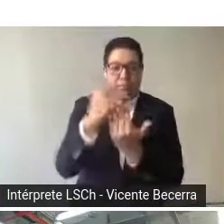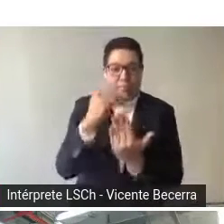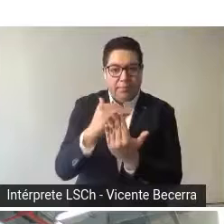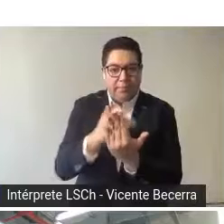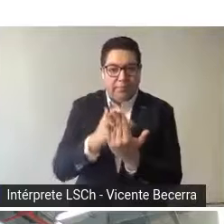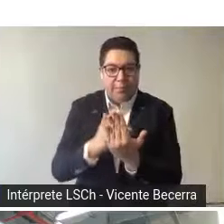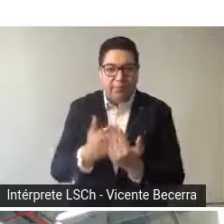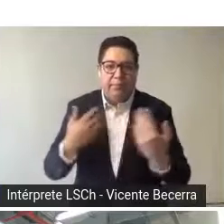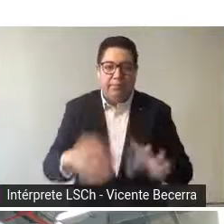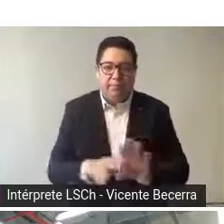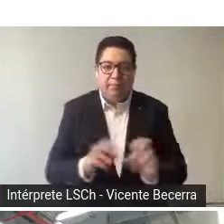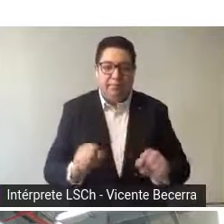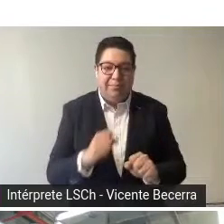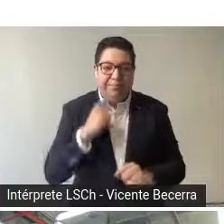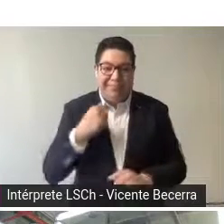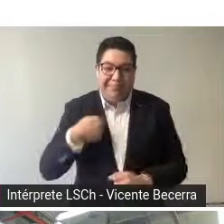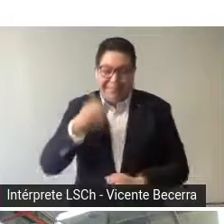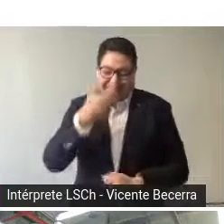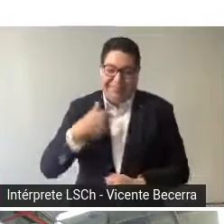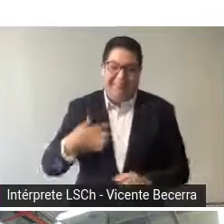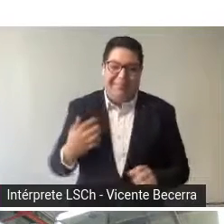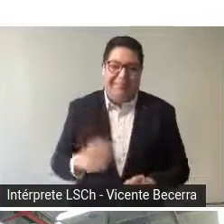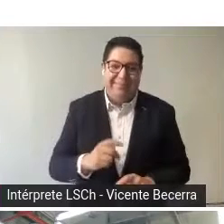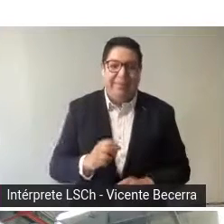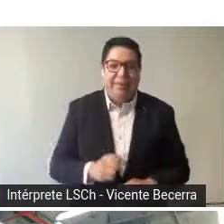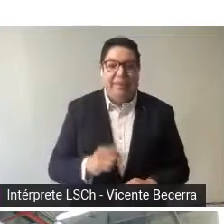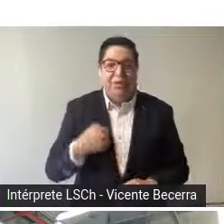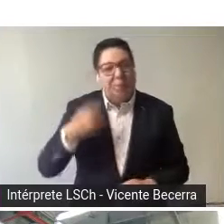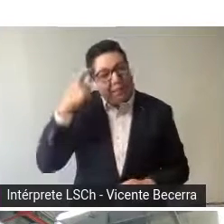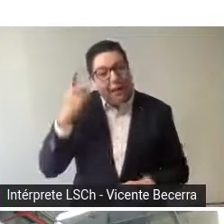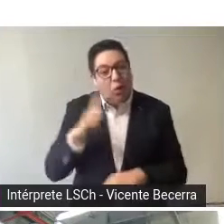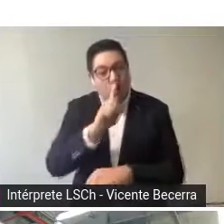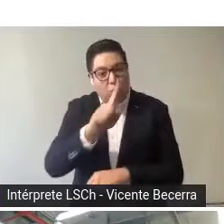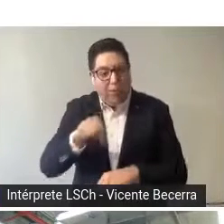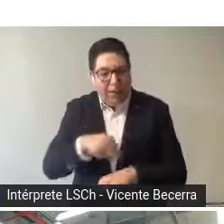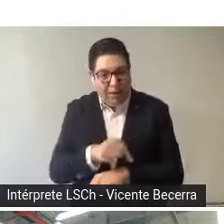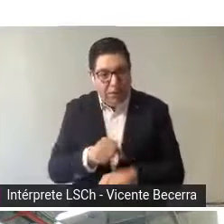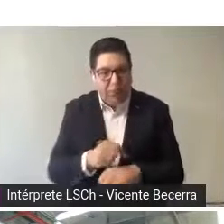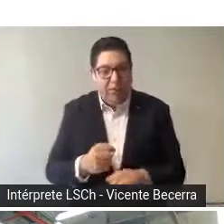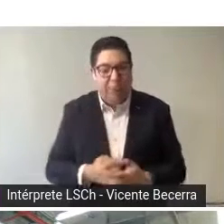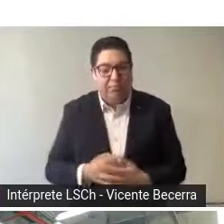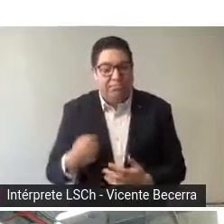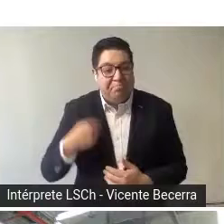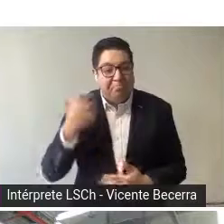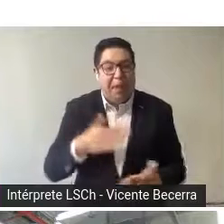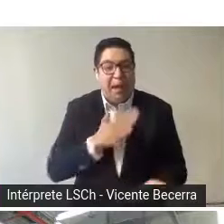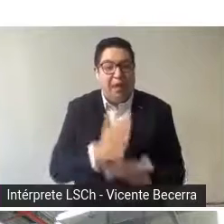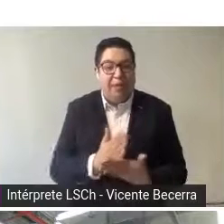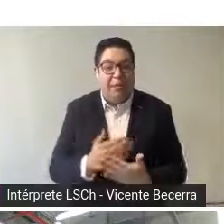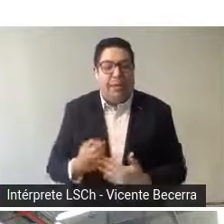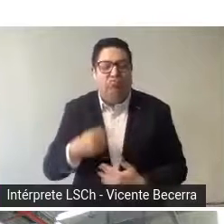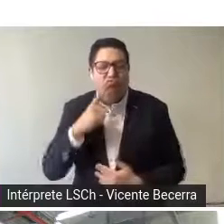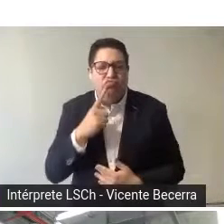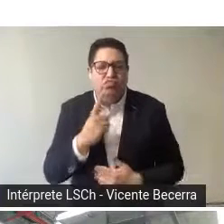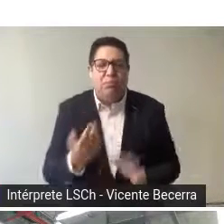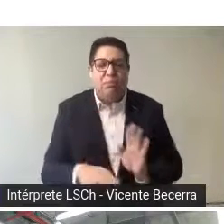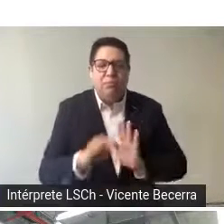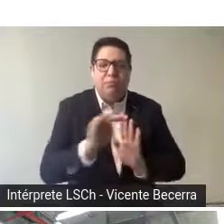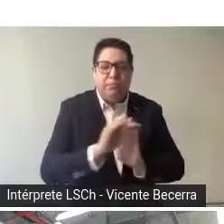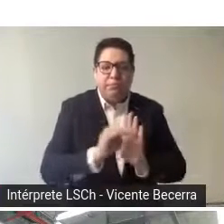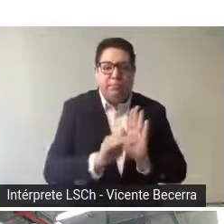iba a ocupar, según mis pronósticos, no más de 60 minutos, que contenía escasamente lo que